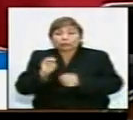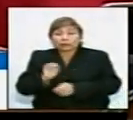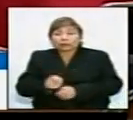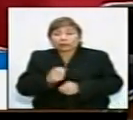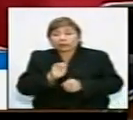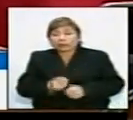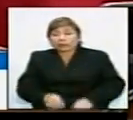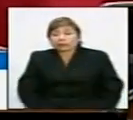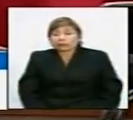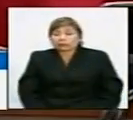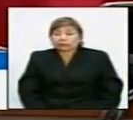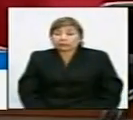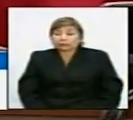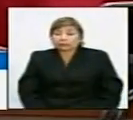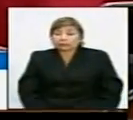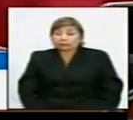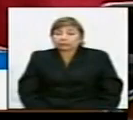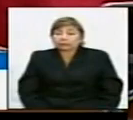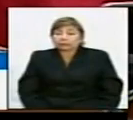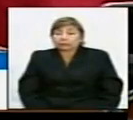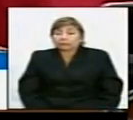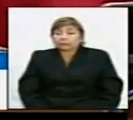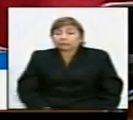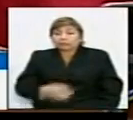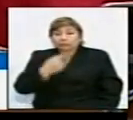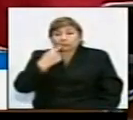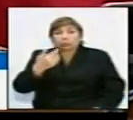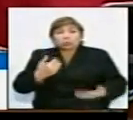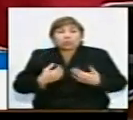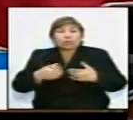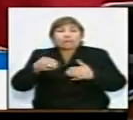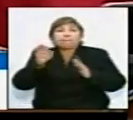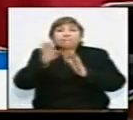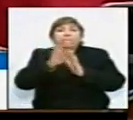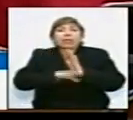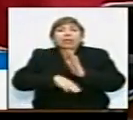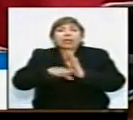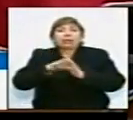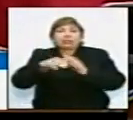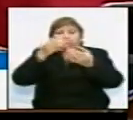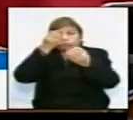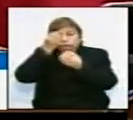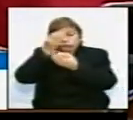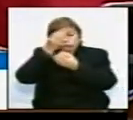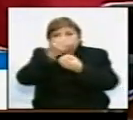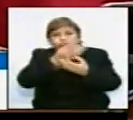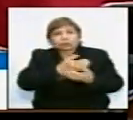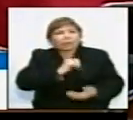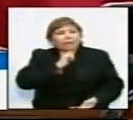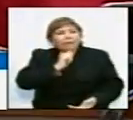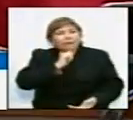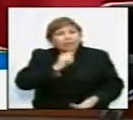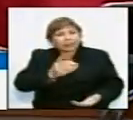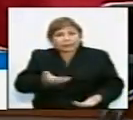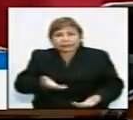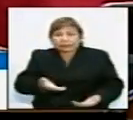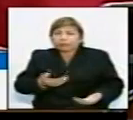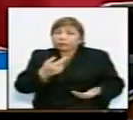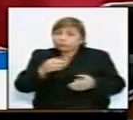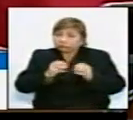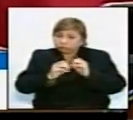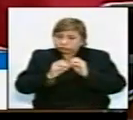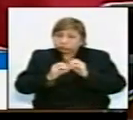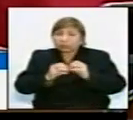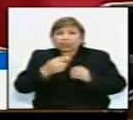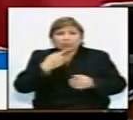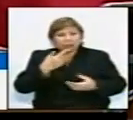agrarios. Son los que tienen menos acceso a información, y eso es algo que tenemos que corregir, porque el